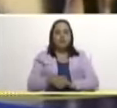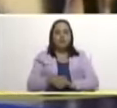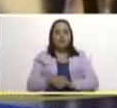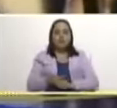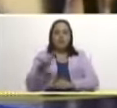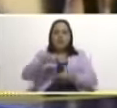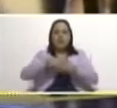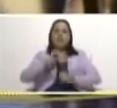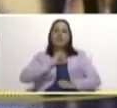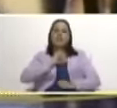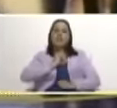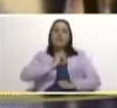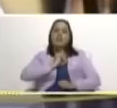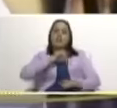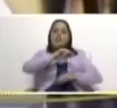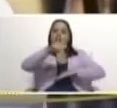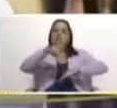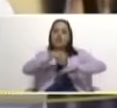la identidad nacional.